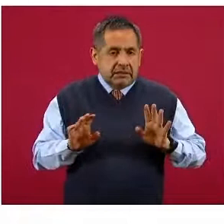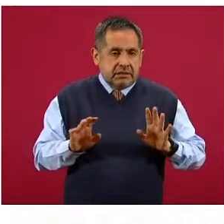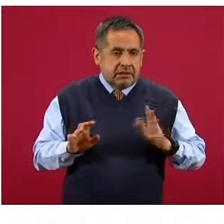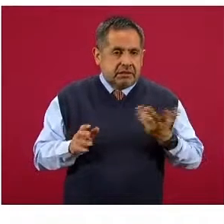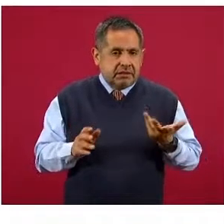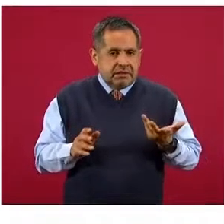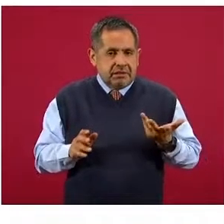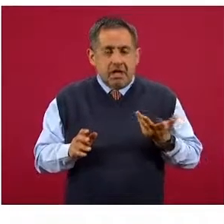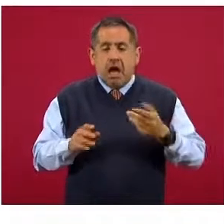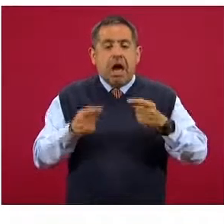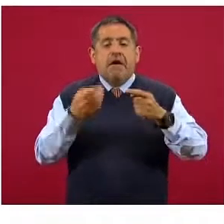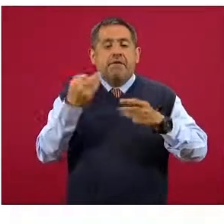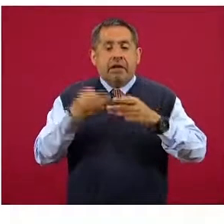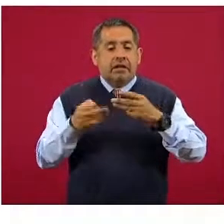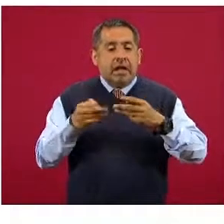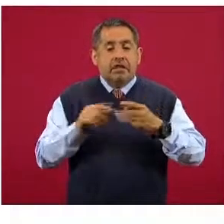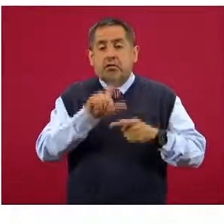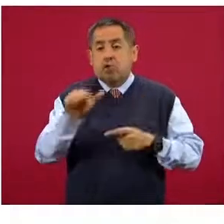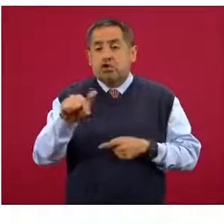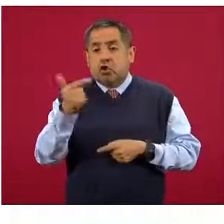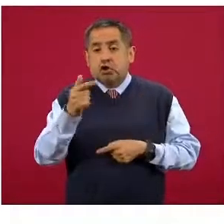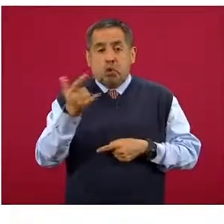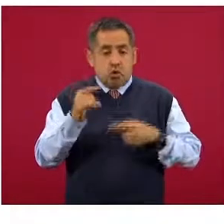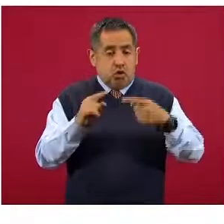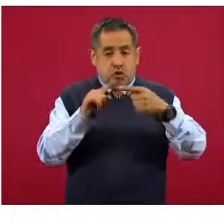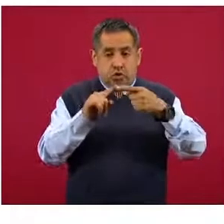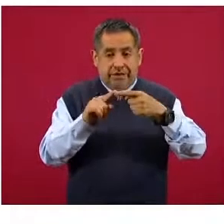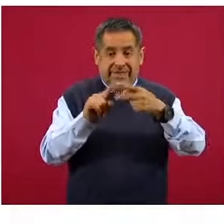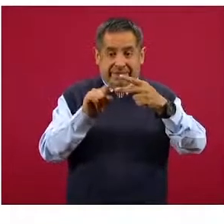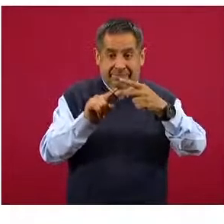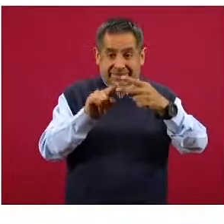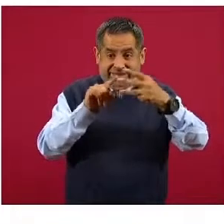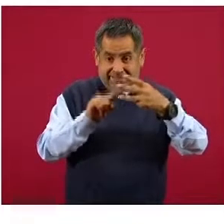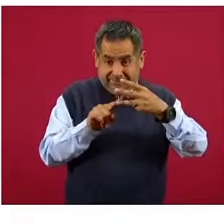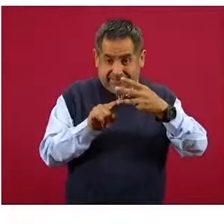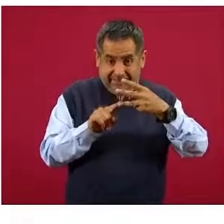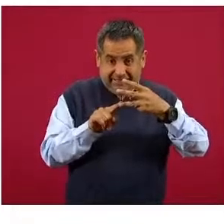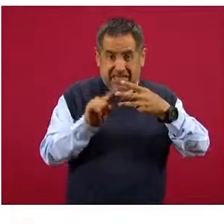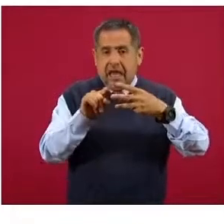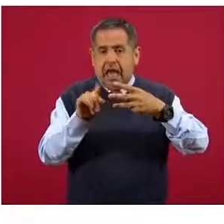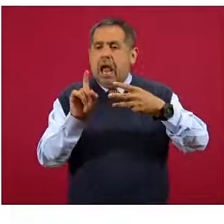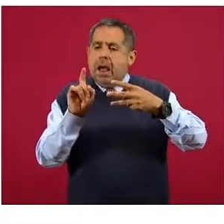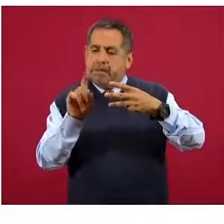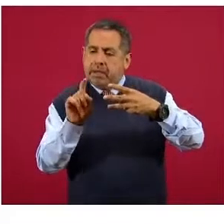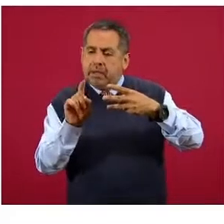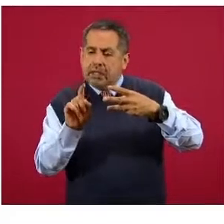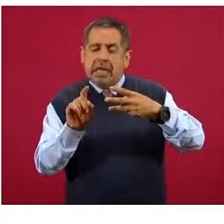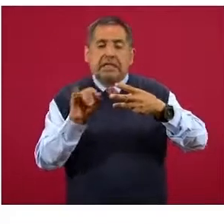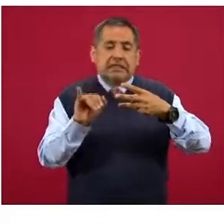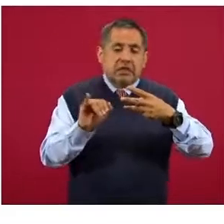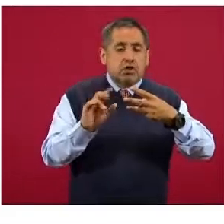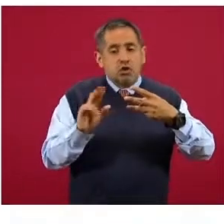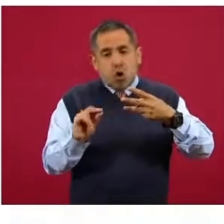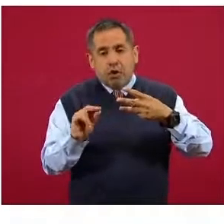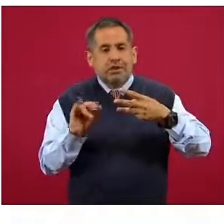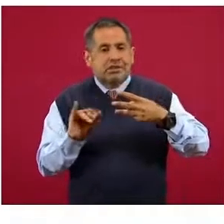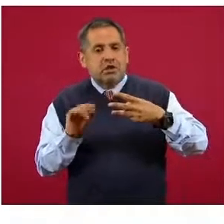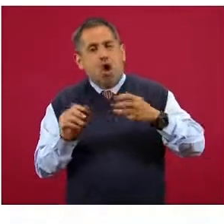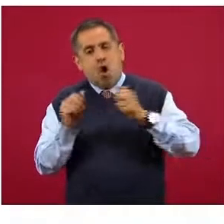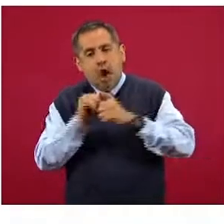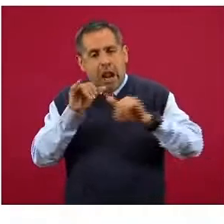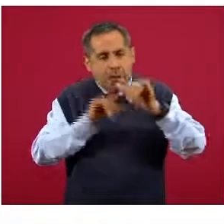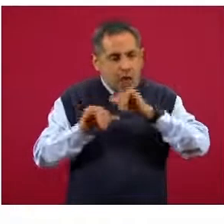caso confirmado. Después del 12 de julio y a través de la integración de todas estas herramientas, además de un resultado de